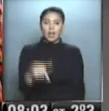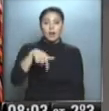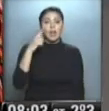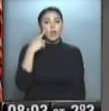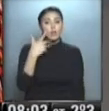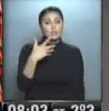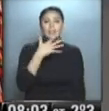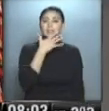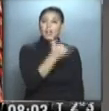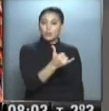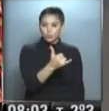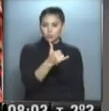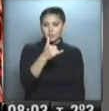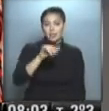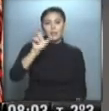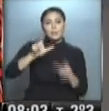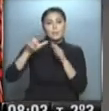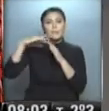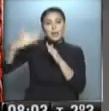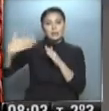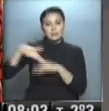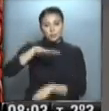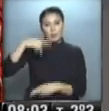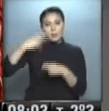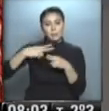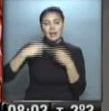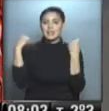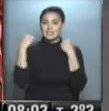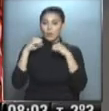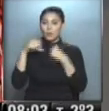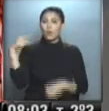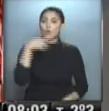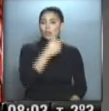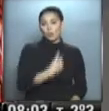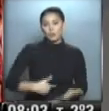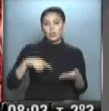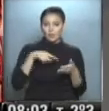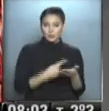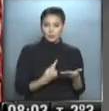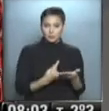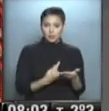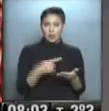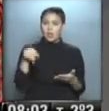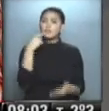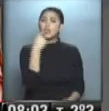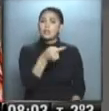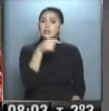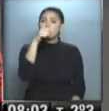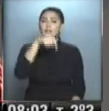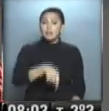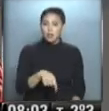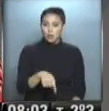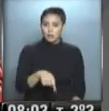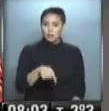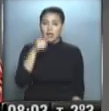Vamos a conocer ahora la denuncia que están haciendo los vecinos de Parque Chacabuco contra el gobierno de la ciudad de Buenos Aires. Dicen que se está realizando